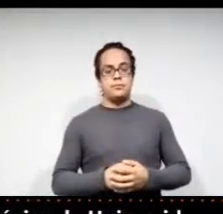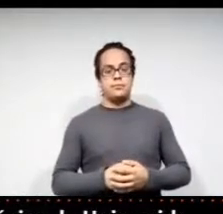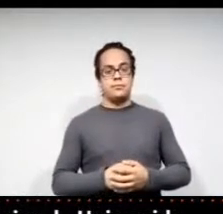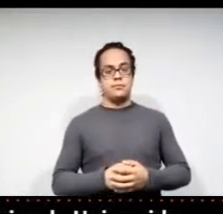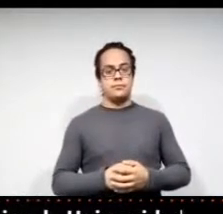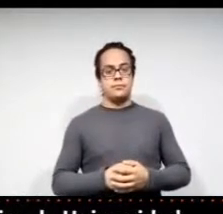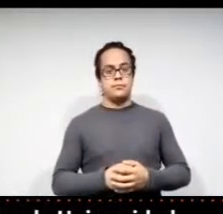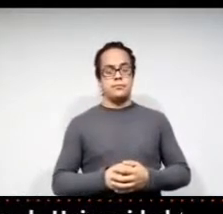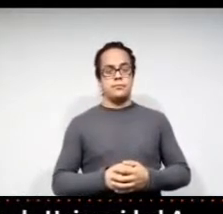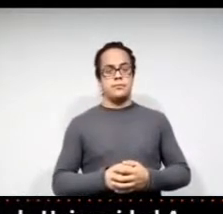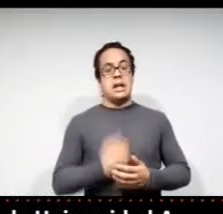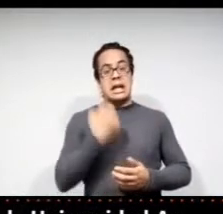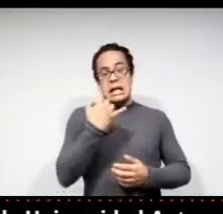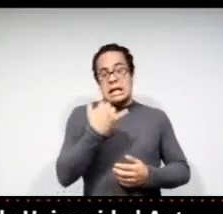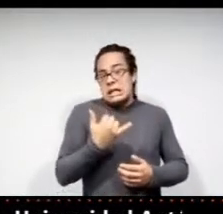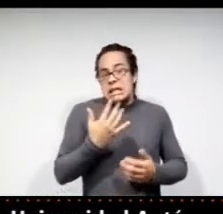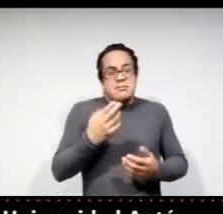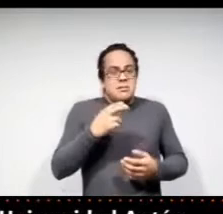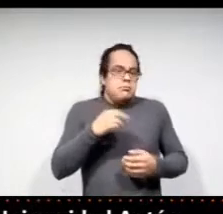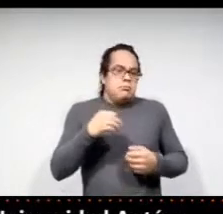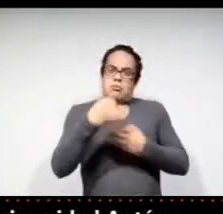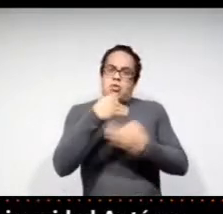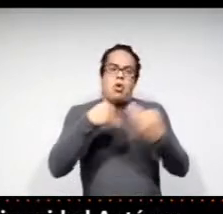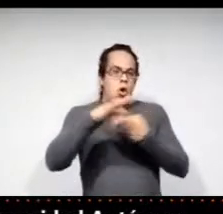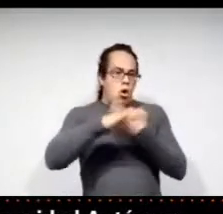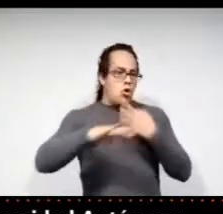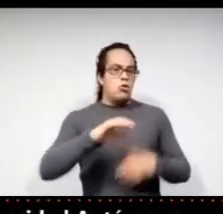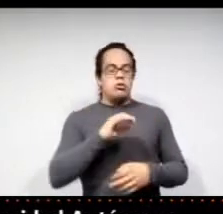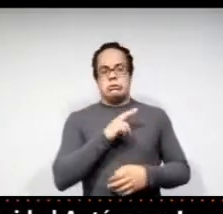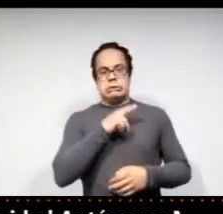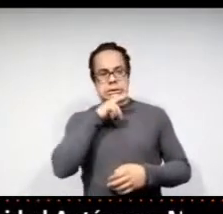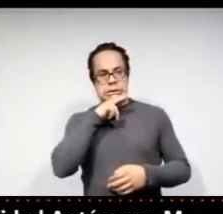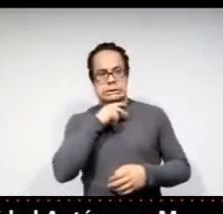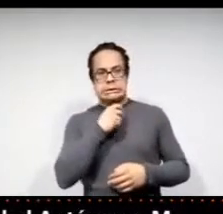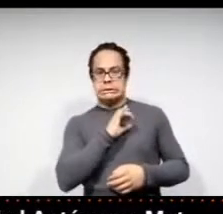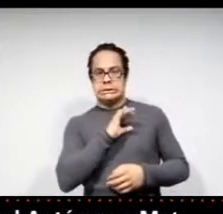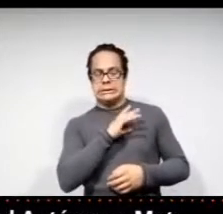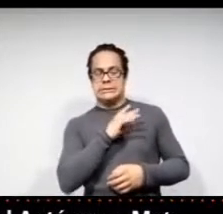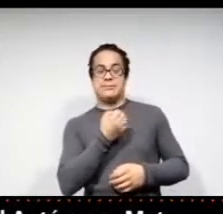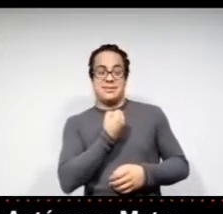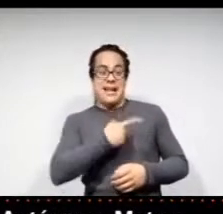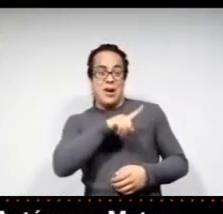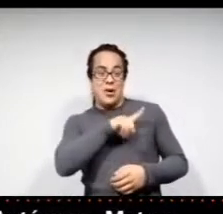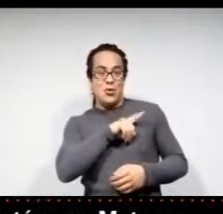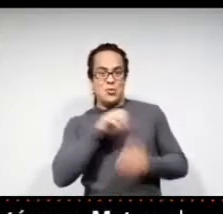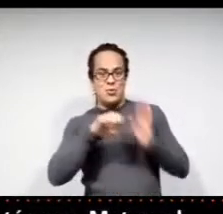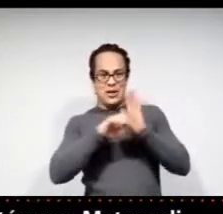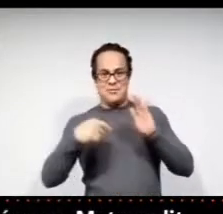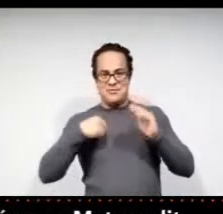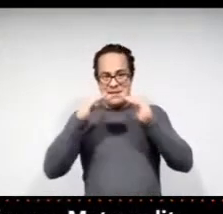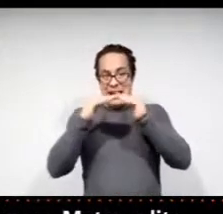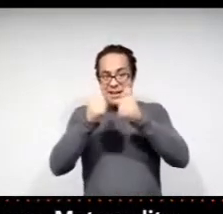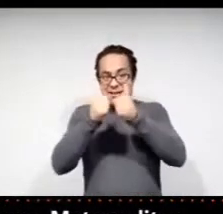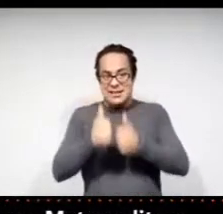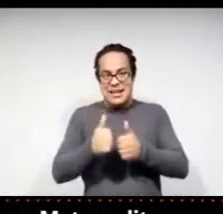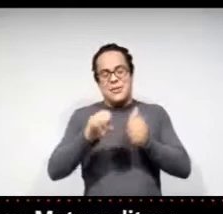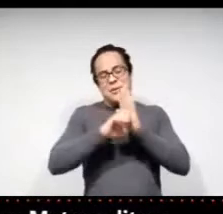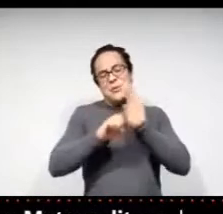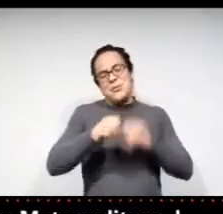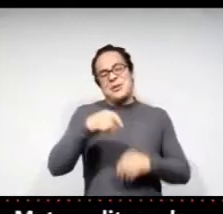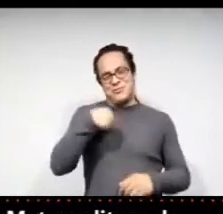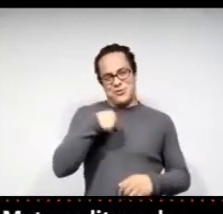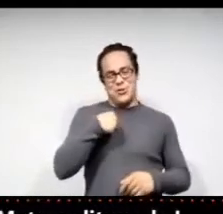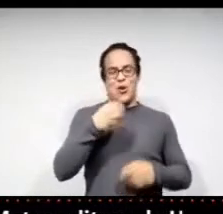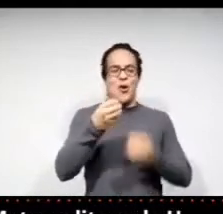Todos estamos preocupados por nuestra salud. Ahorita muchos estamos en casa o en lugares, bueno, yo estoy en la oficina, pero